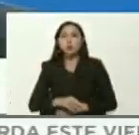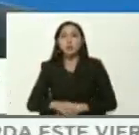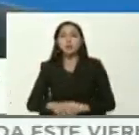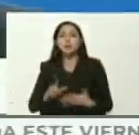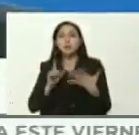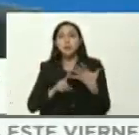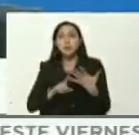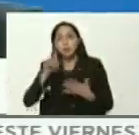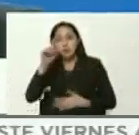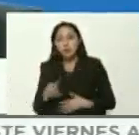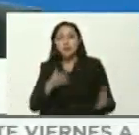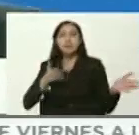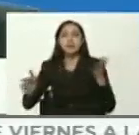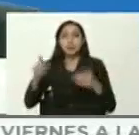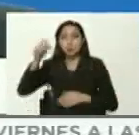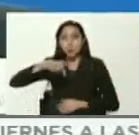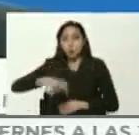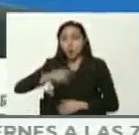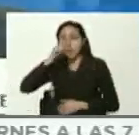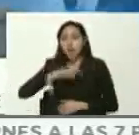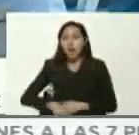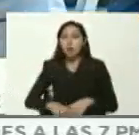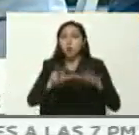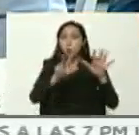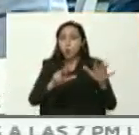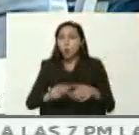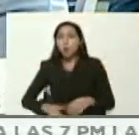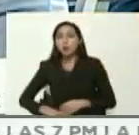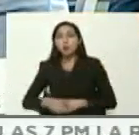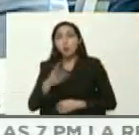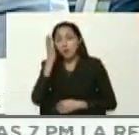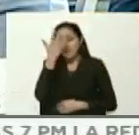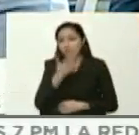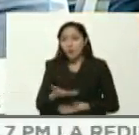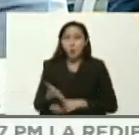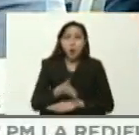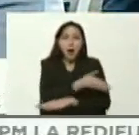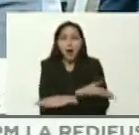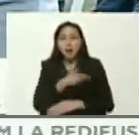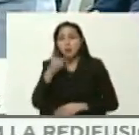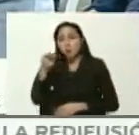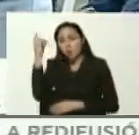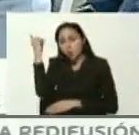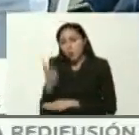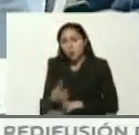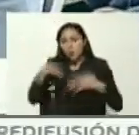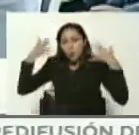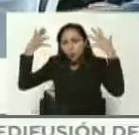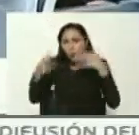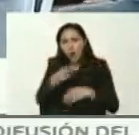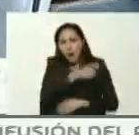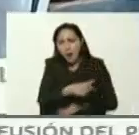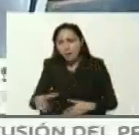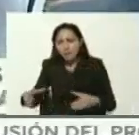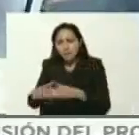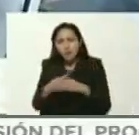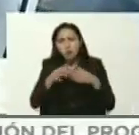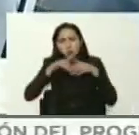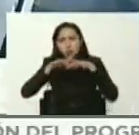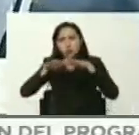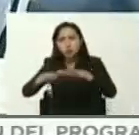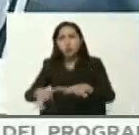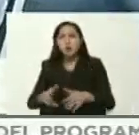a los servicios. Este año, el 8 de febrero, usted orientó que la Vicepresidencia de Servicios se incorporara a este plan de despliegue,